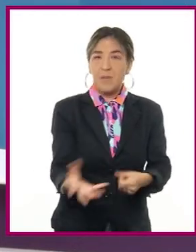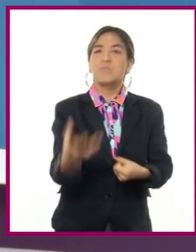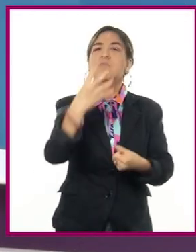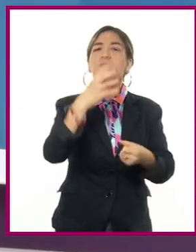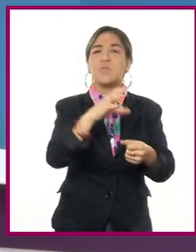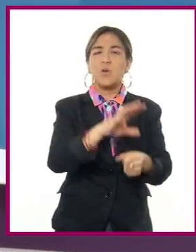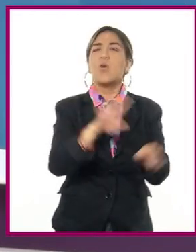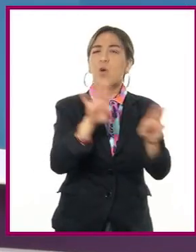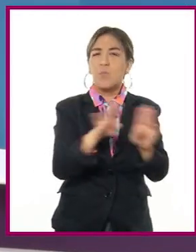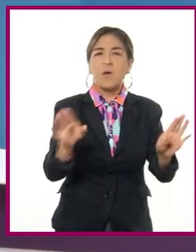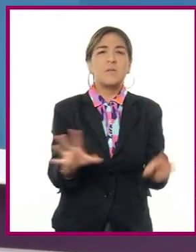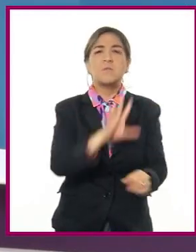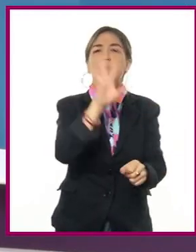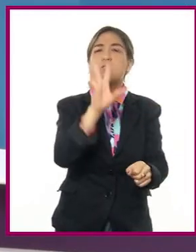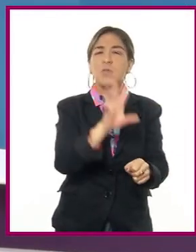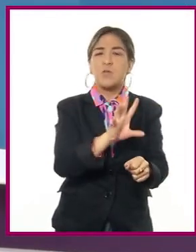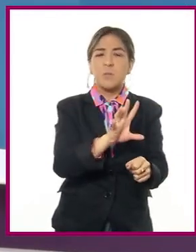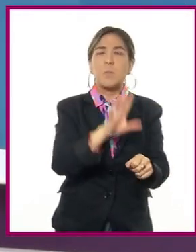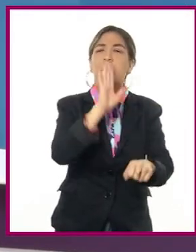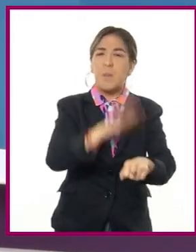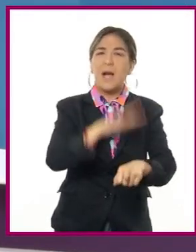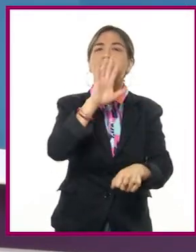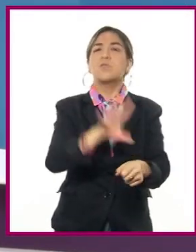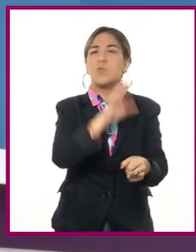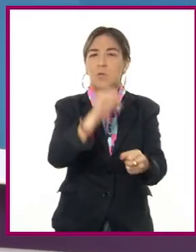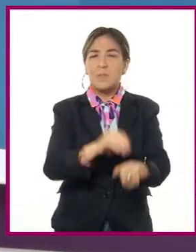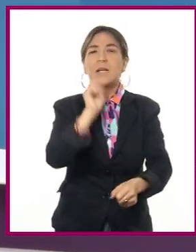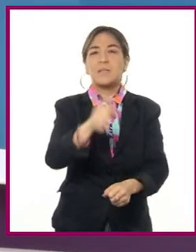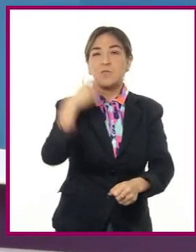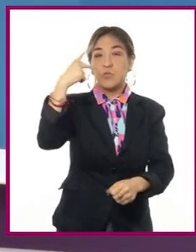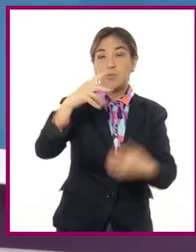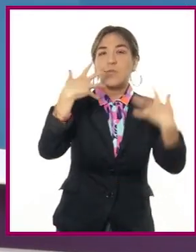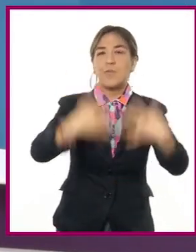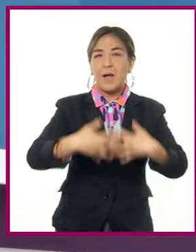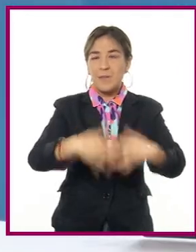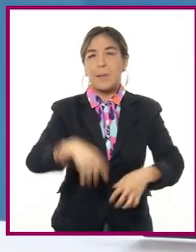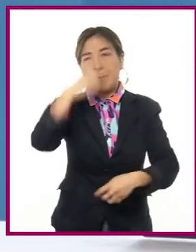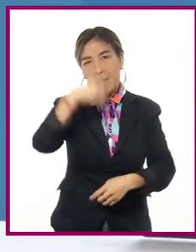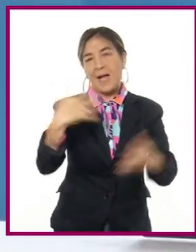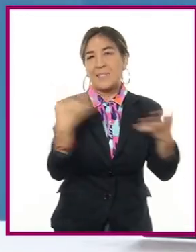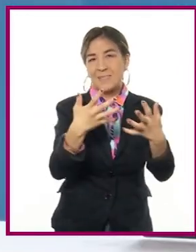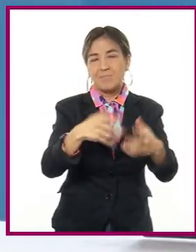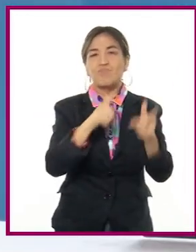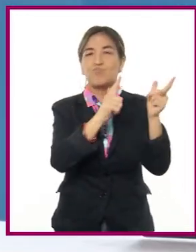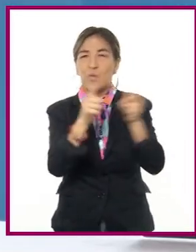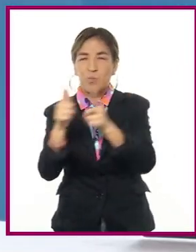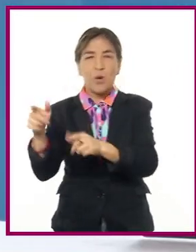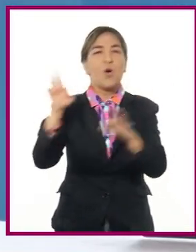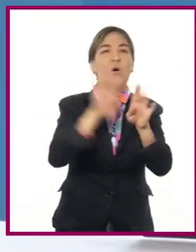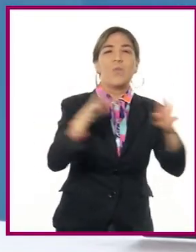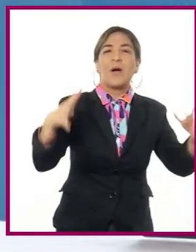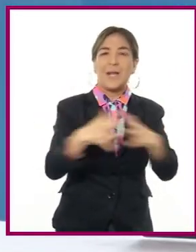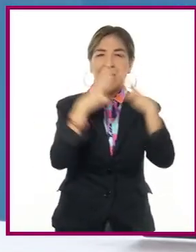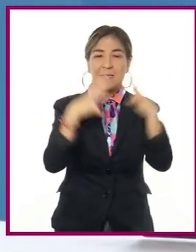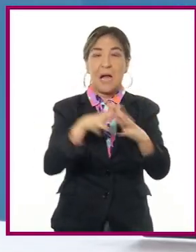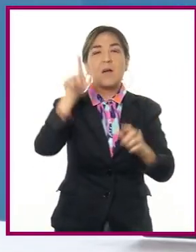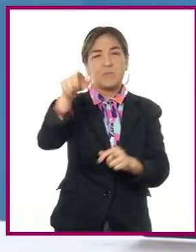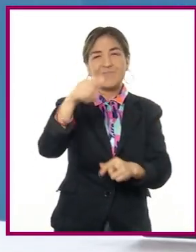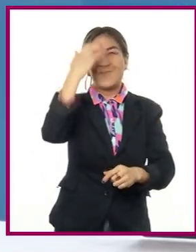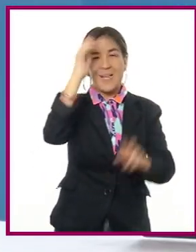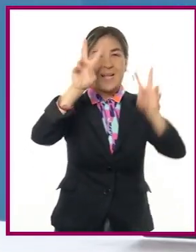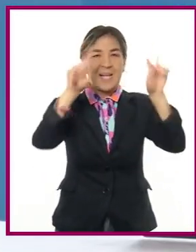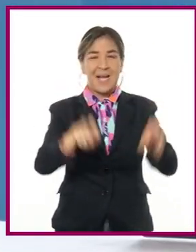con elementos civiles voluntarios provenientes de la fábrica de materiales de guerra. Conocidos como las Águilas Aztecas,